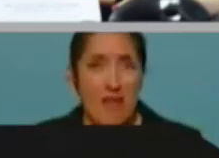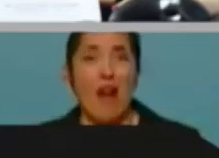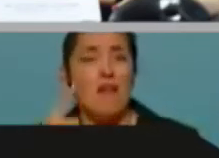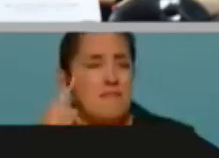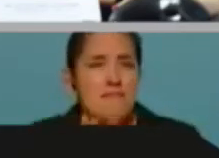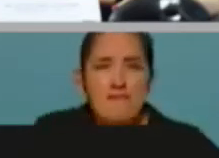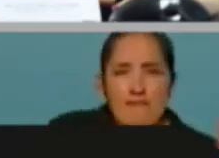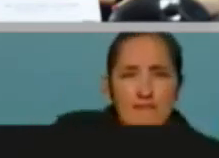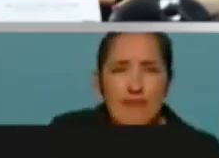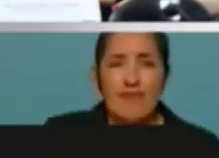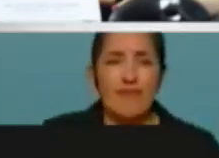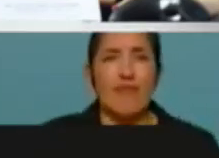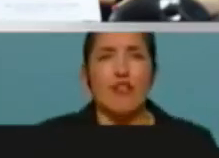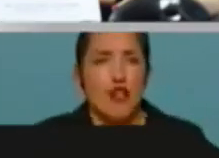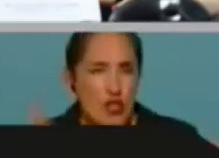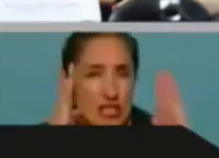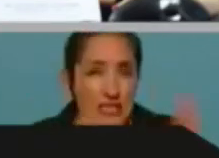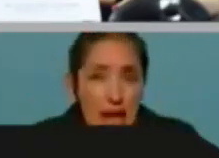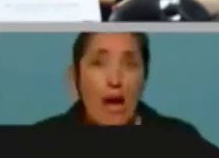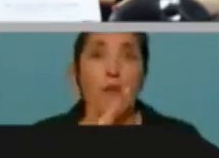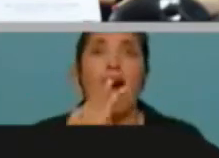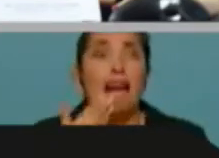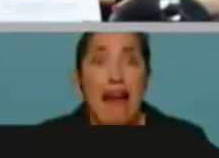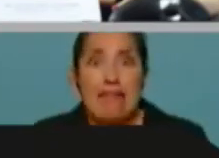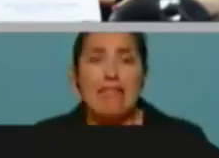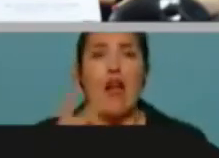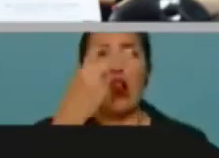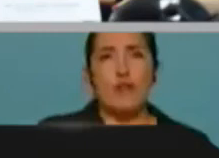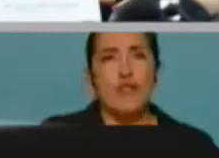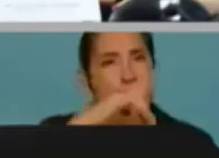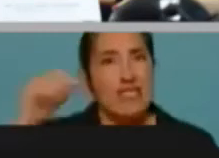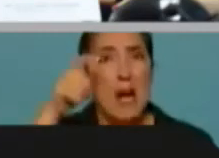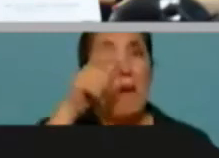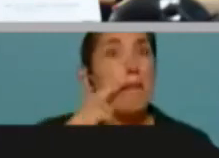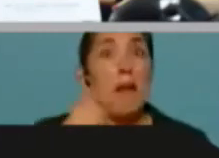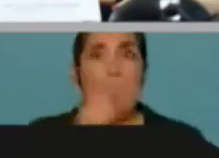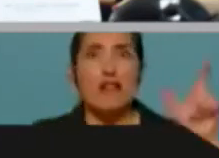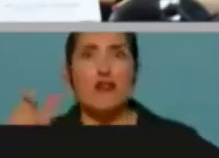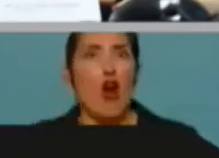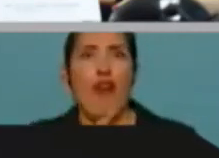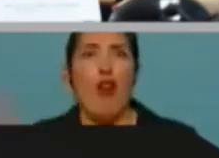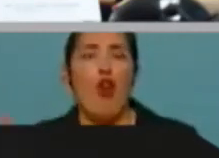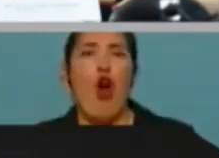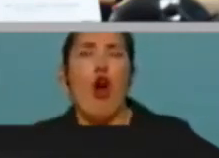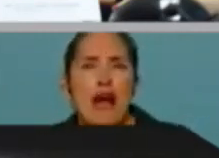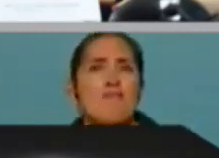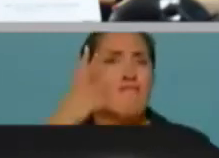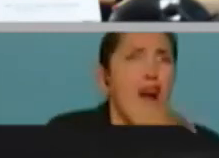tema, entienda este tema, internalice este tema, lo comprenda y que finalmente en todas las